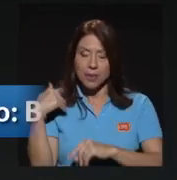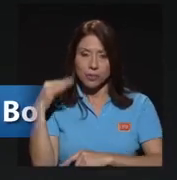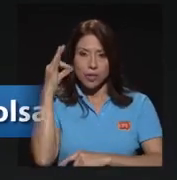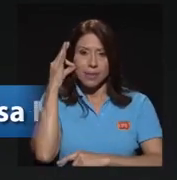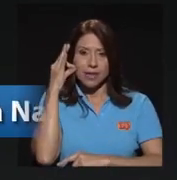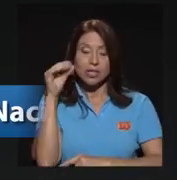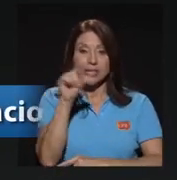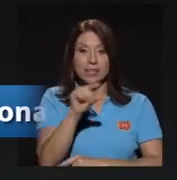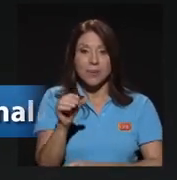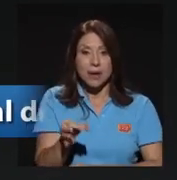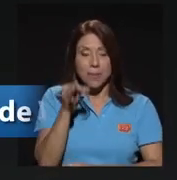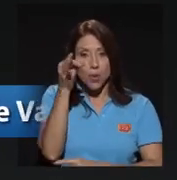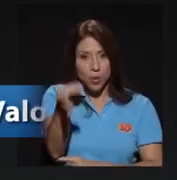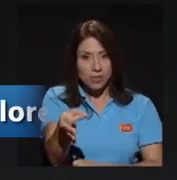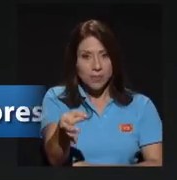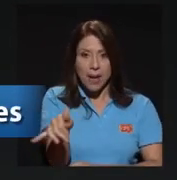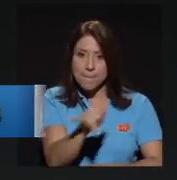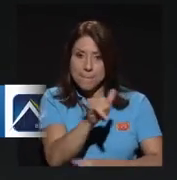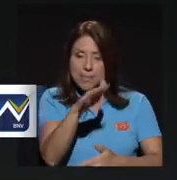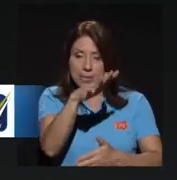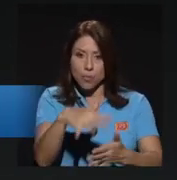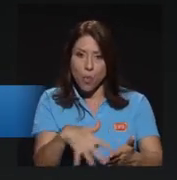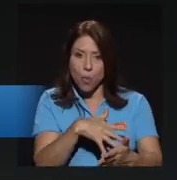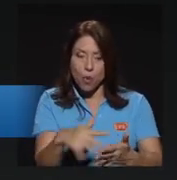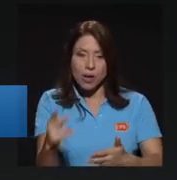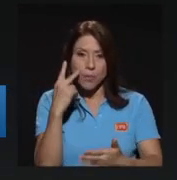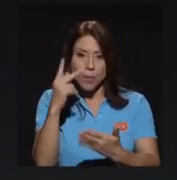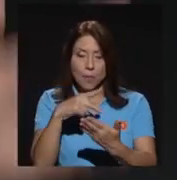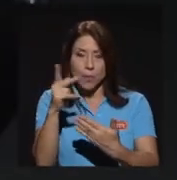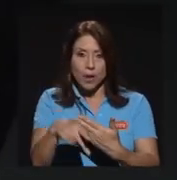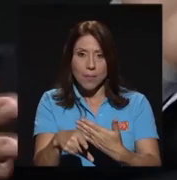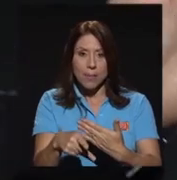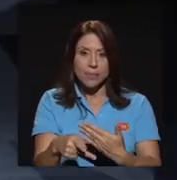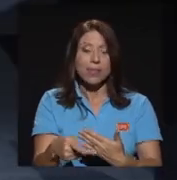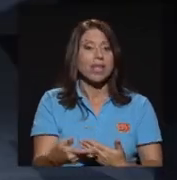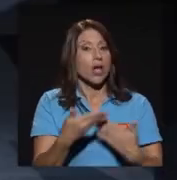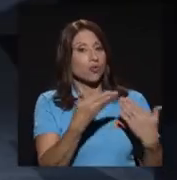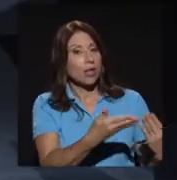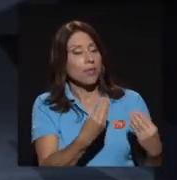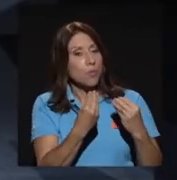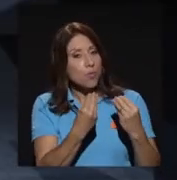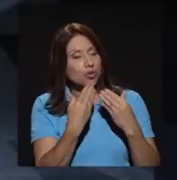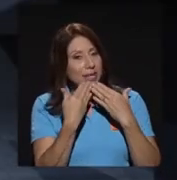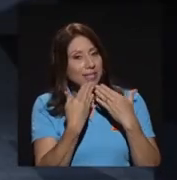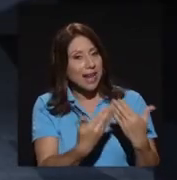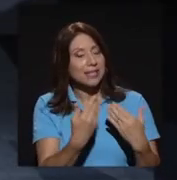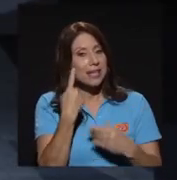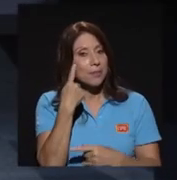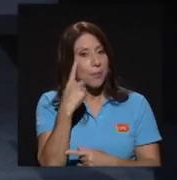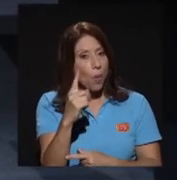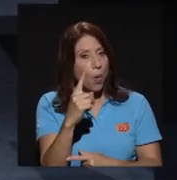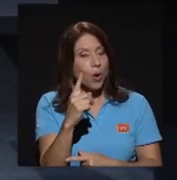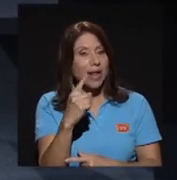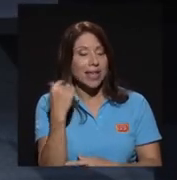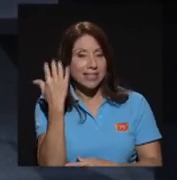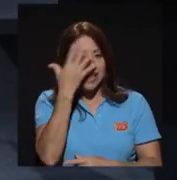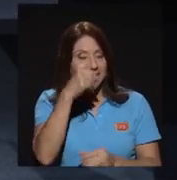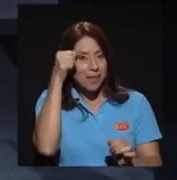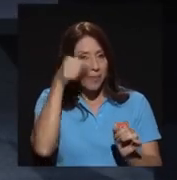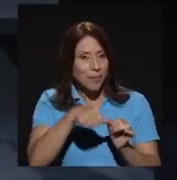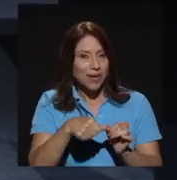la próxima semana en los mismos tiempos de circunstancias nos acompañe ya usted muchas gracias por esas lindas